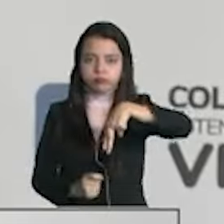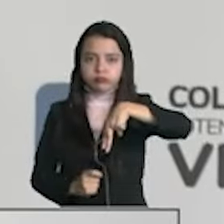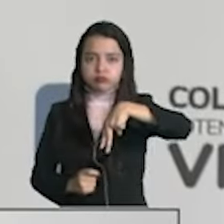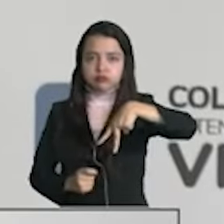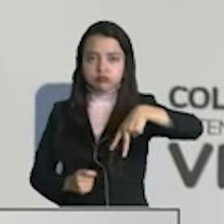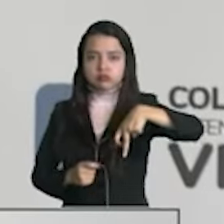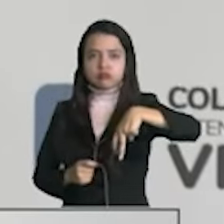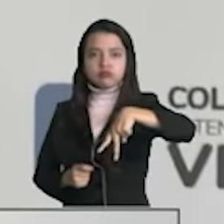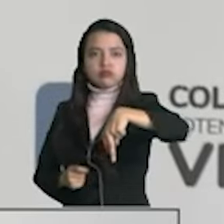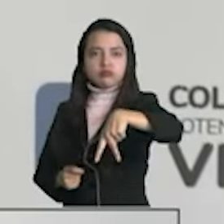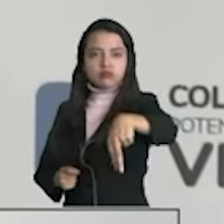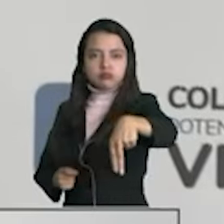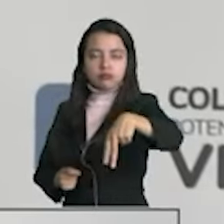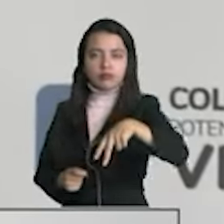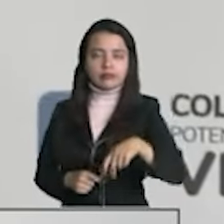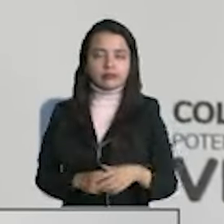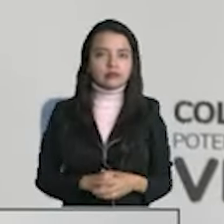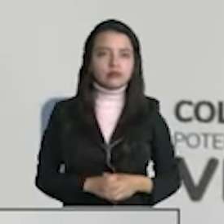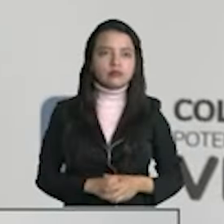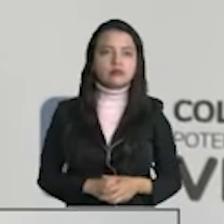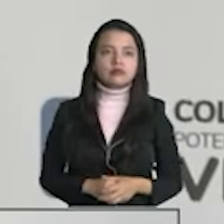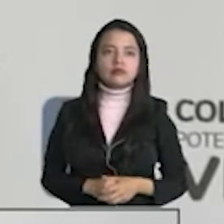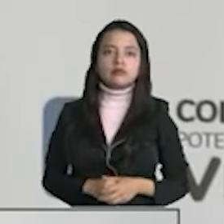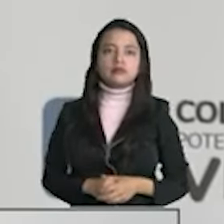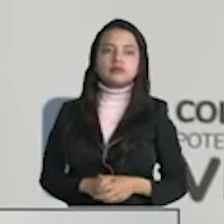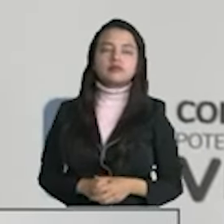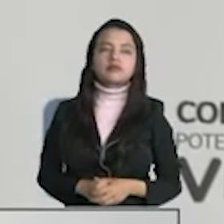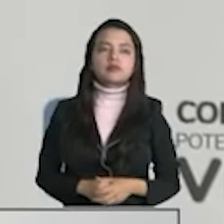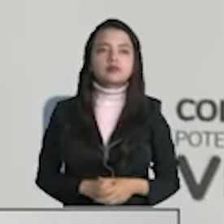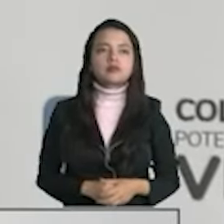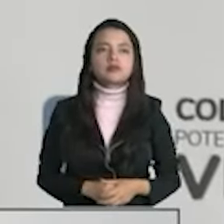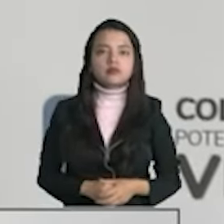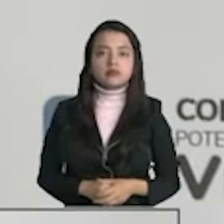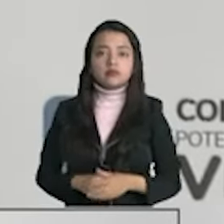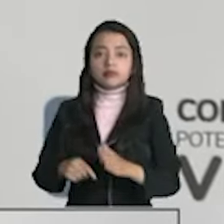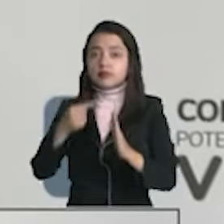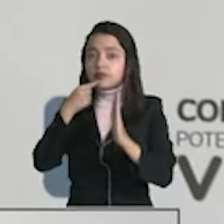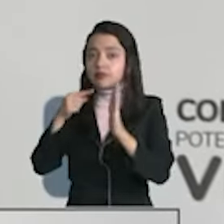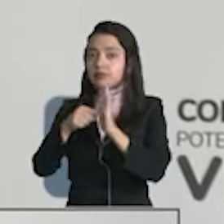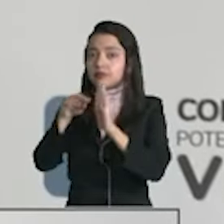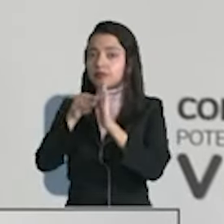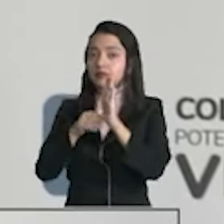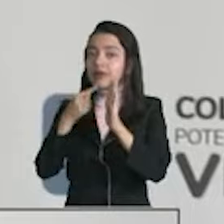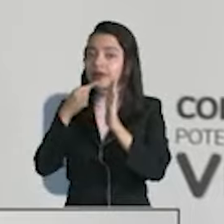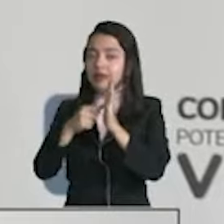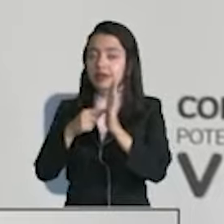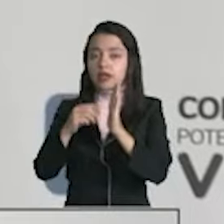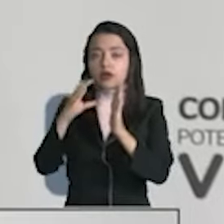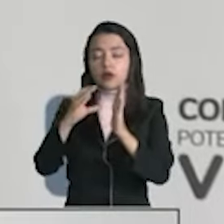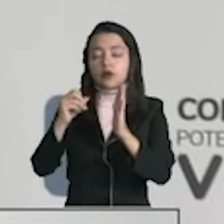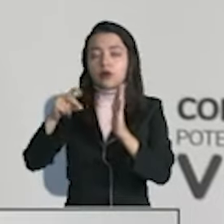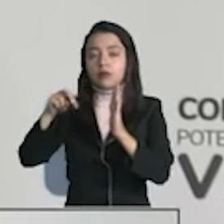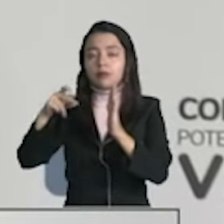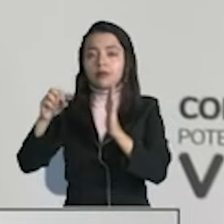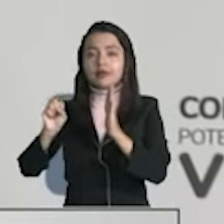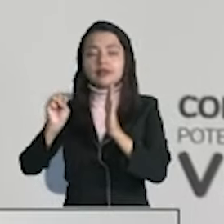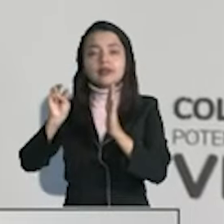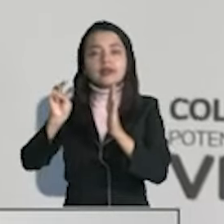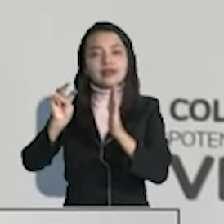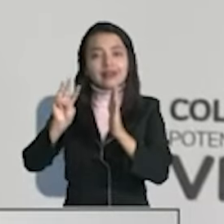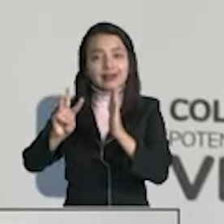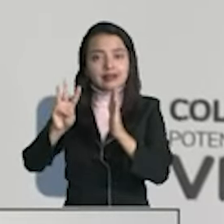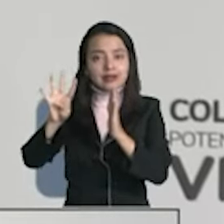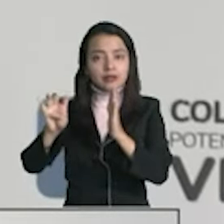este compromiso que está consignado en el COMPES 3931, el Ministerio de Salud,